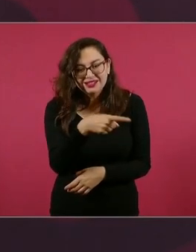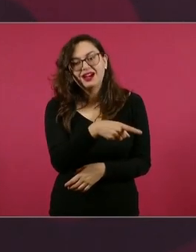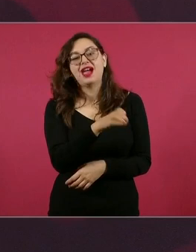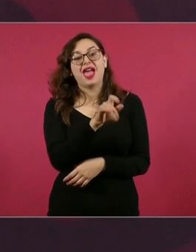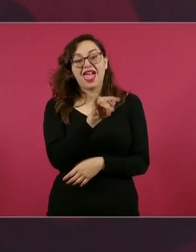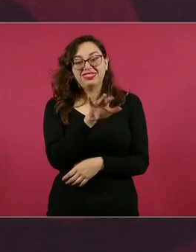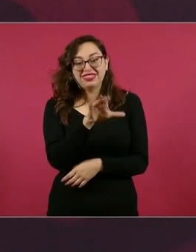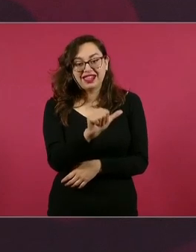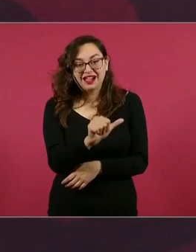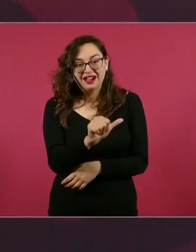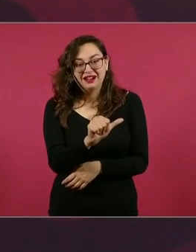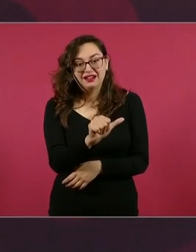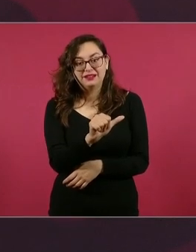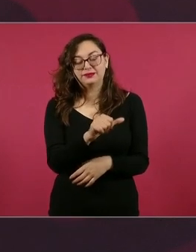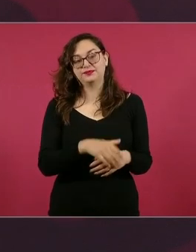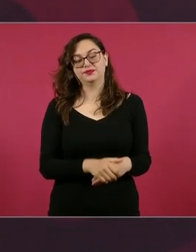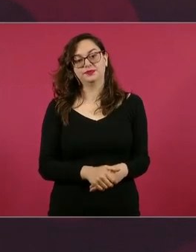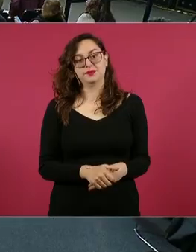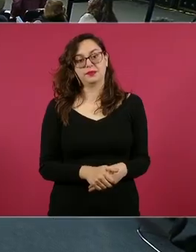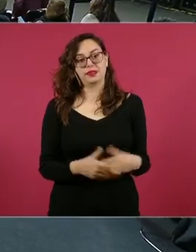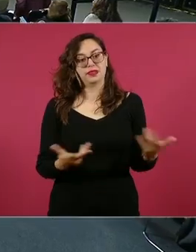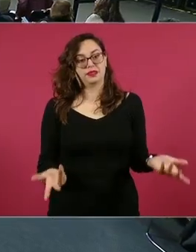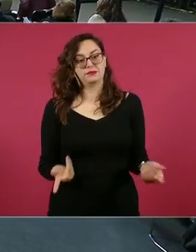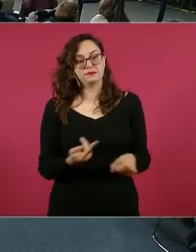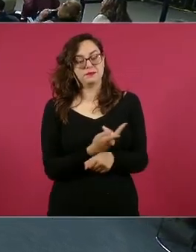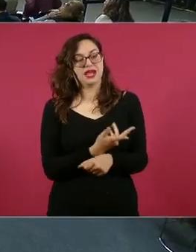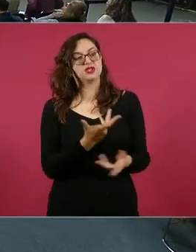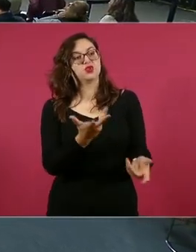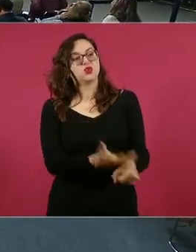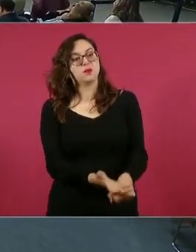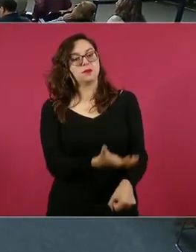este camarada samarripa